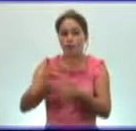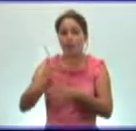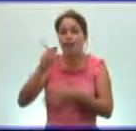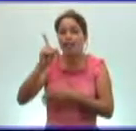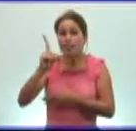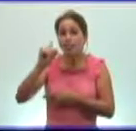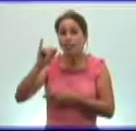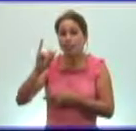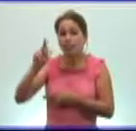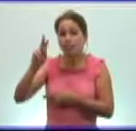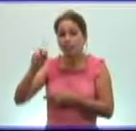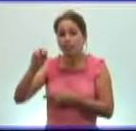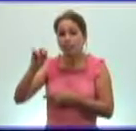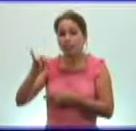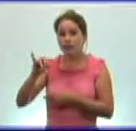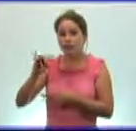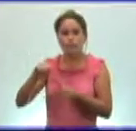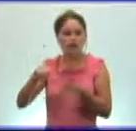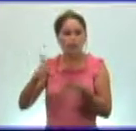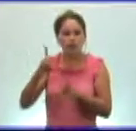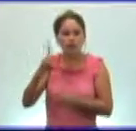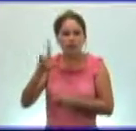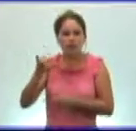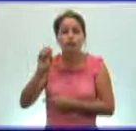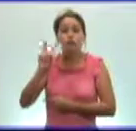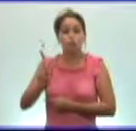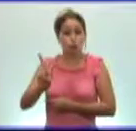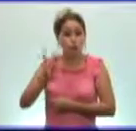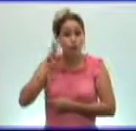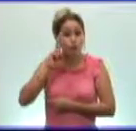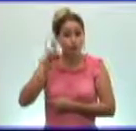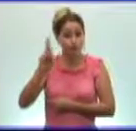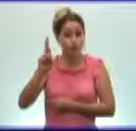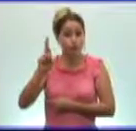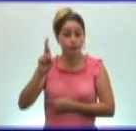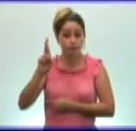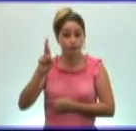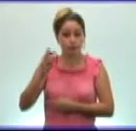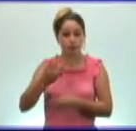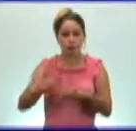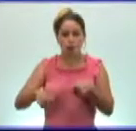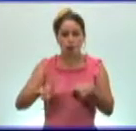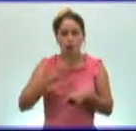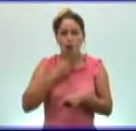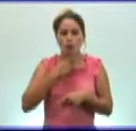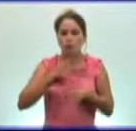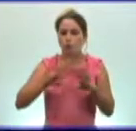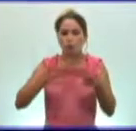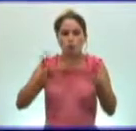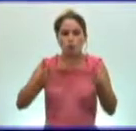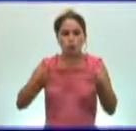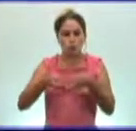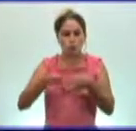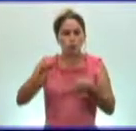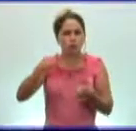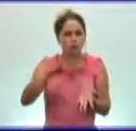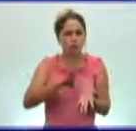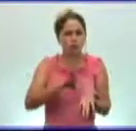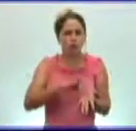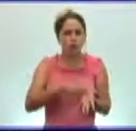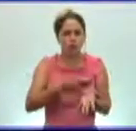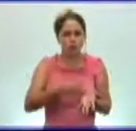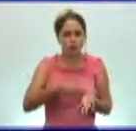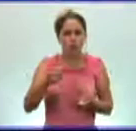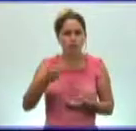sería pentóxido de difósforo. Esto también lo pueden encontrar en el libro de texto de 10º grado que